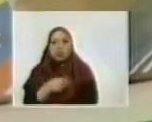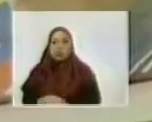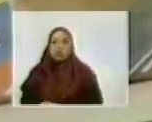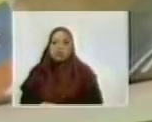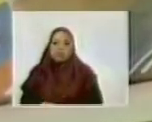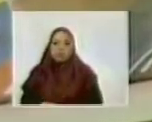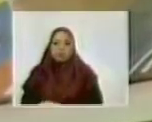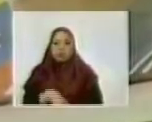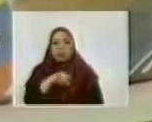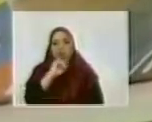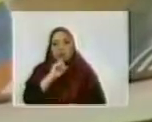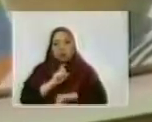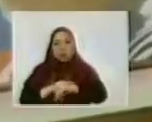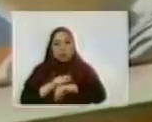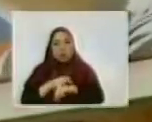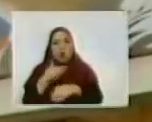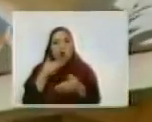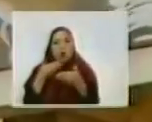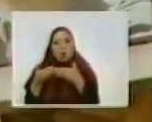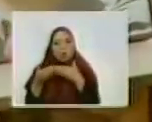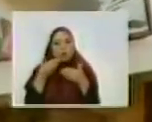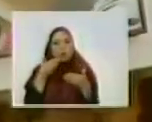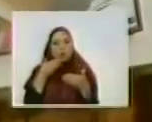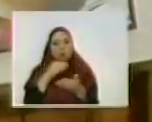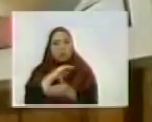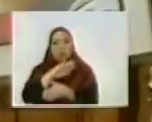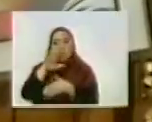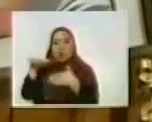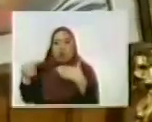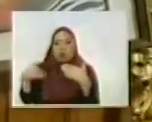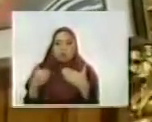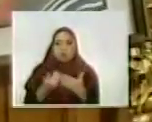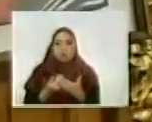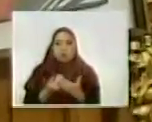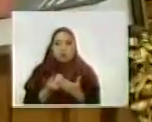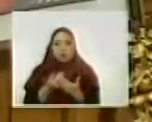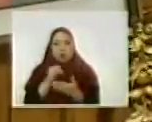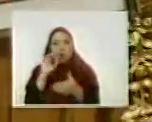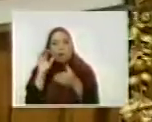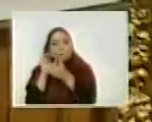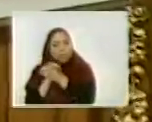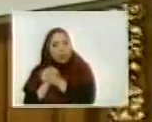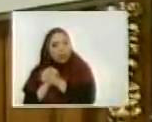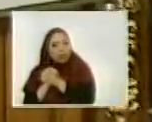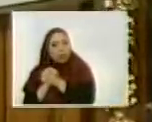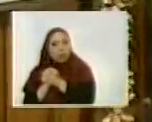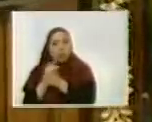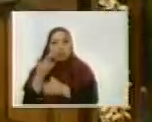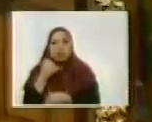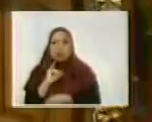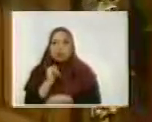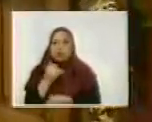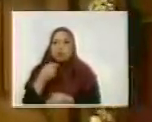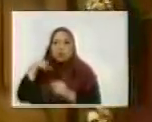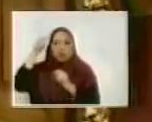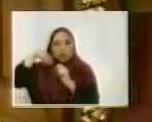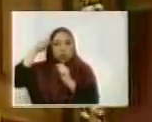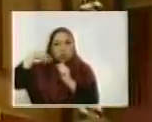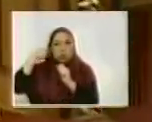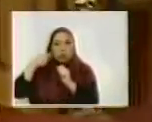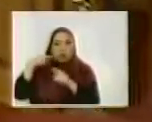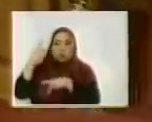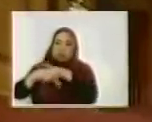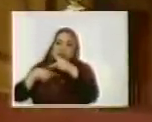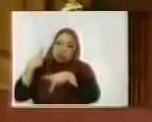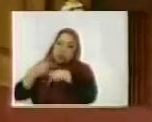Tuvimos un cierto tiempo conversando con todo el mundo. Y el camarada debe tener las grabaciones de ese largo